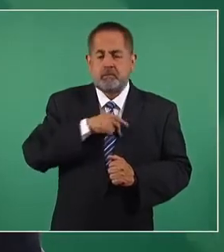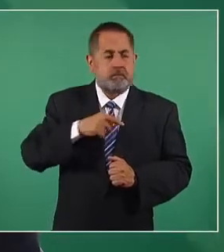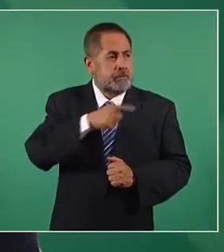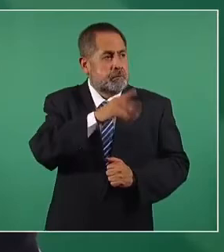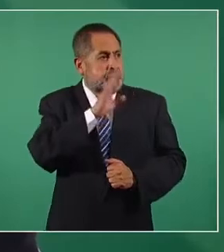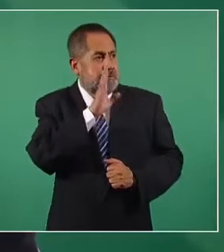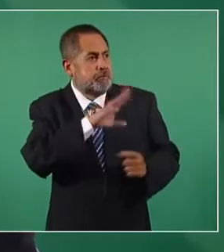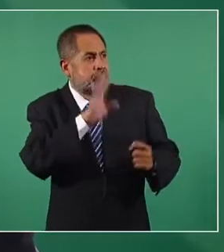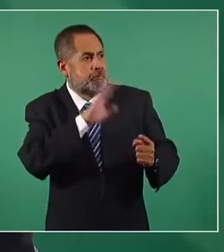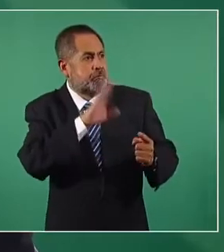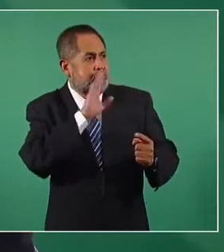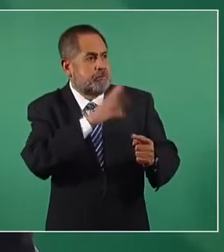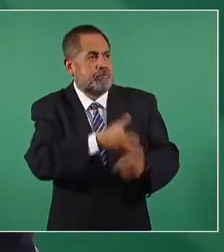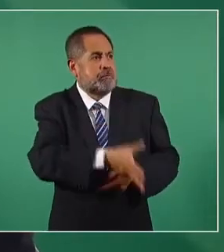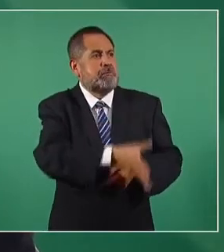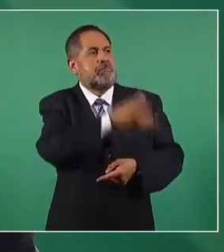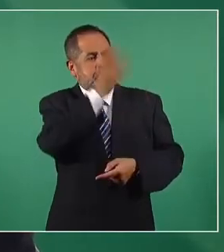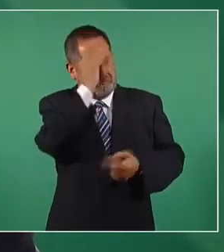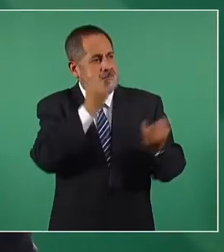ejemplos,